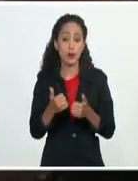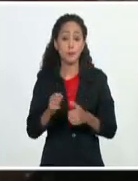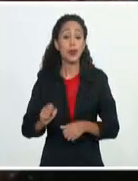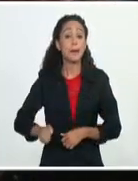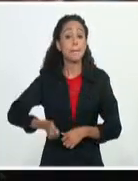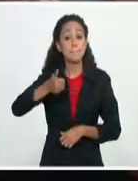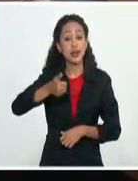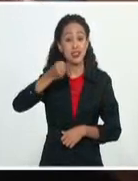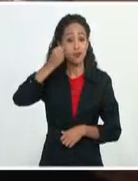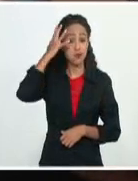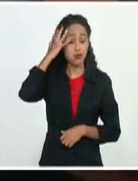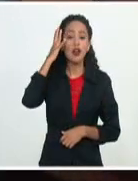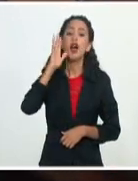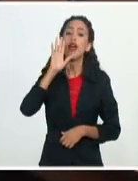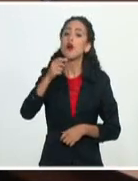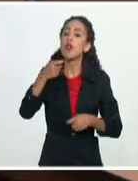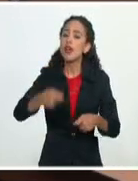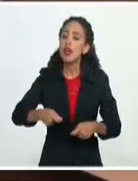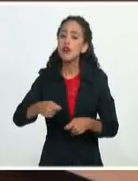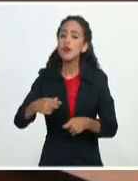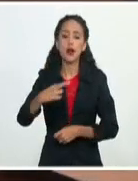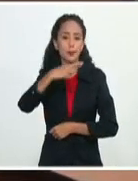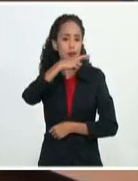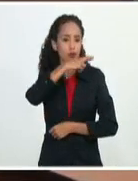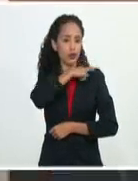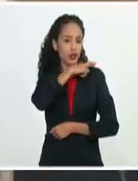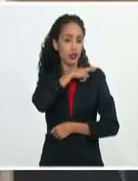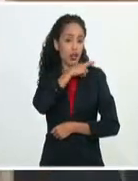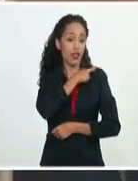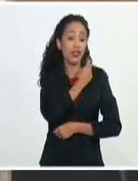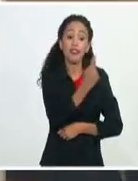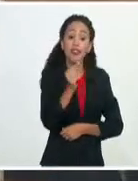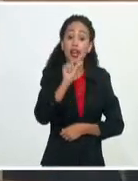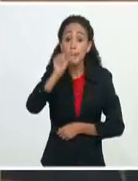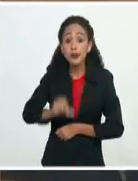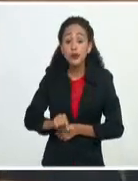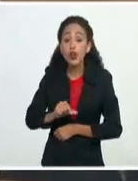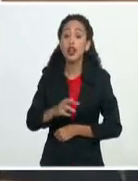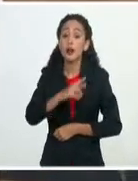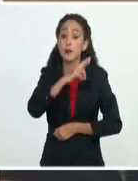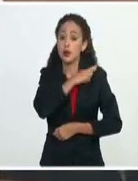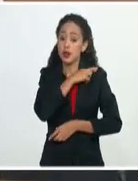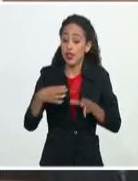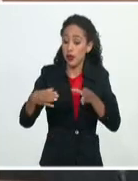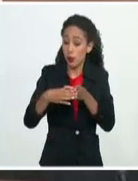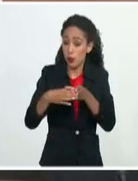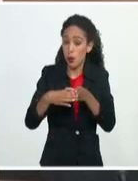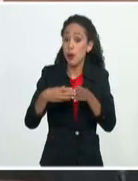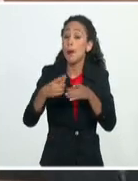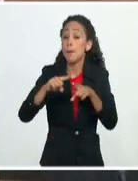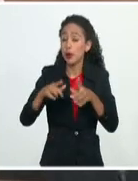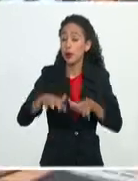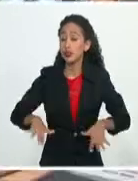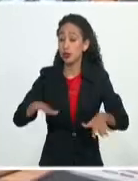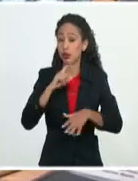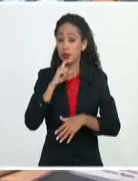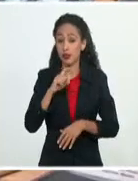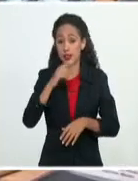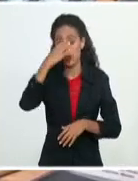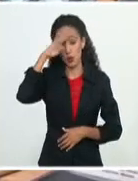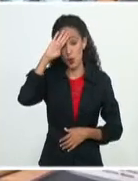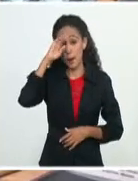y la responsabilidad individual y colectiva ante la desfavorable situación epidemiológica por la que atraviesa el país. Nuevamente,